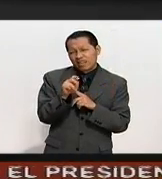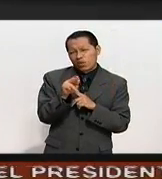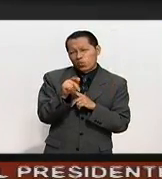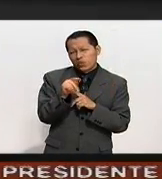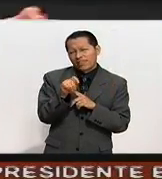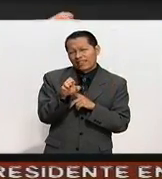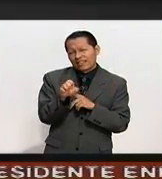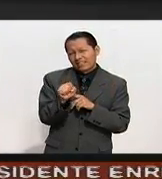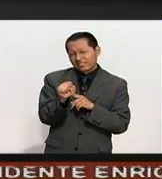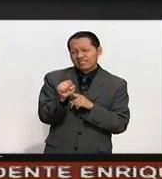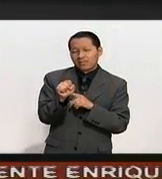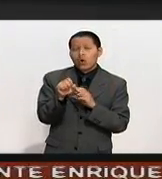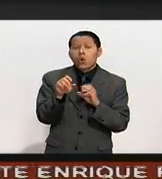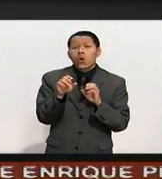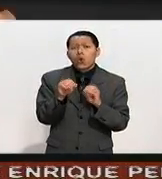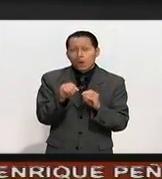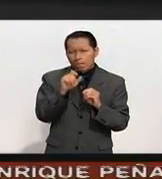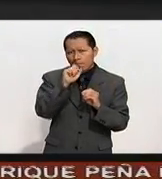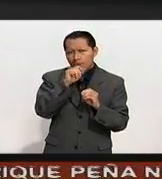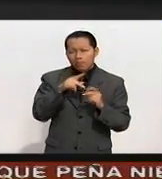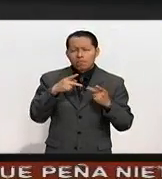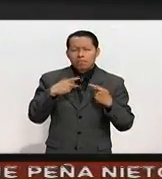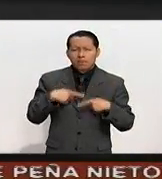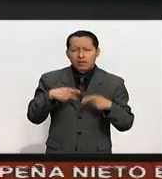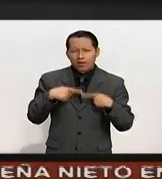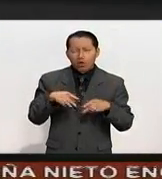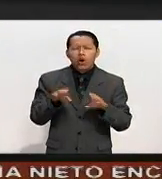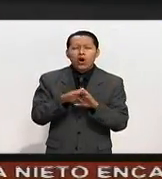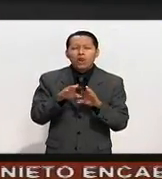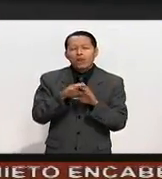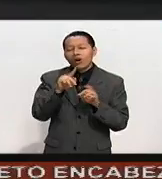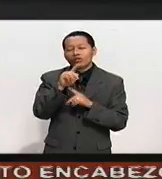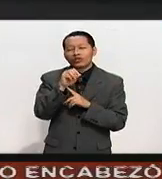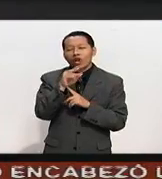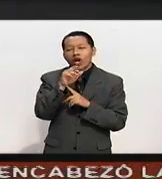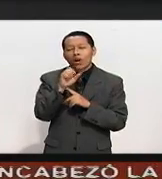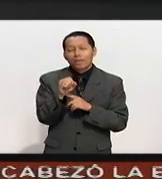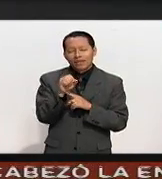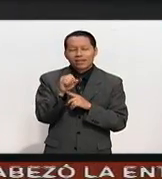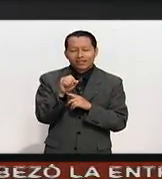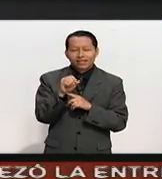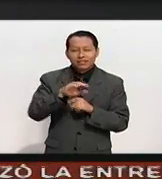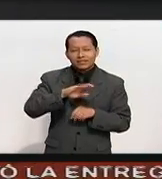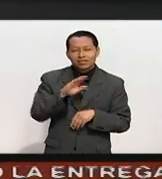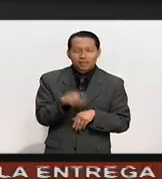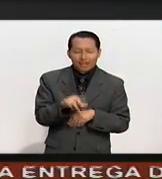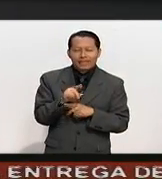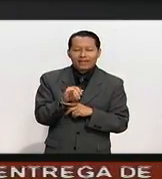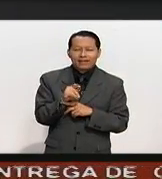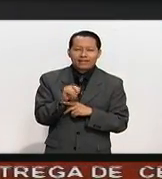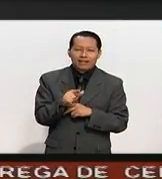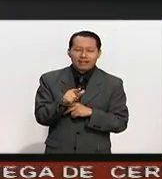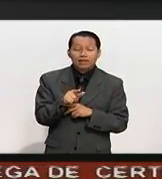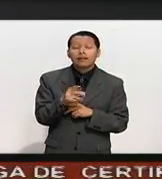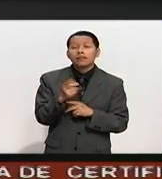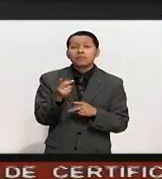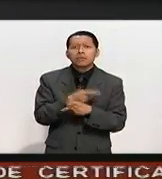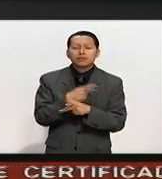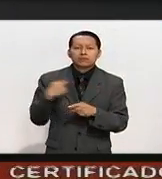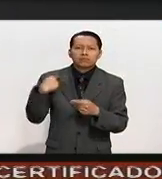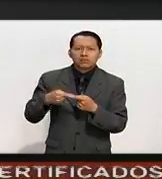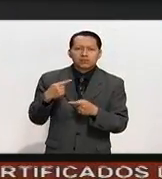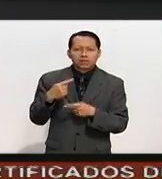los sonámbulos digitales o los zombies digitales? Y fíjate que mucho se ha hablado en los últimos